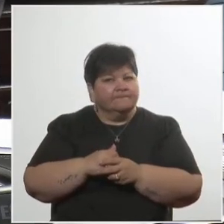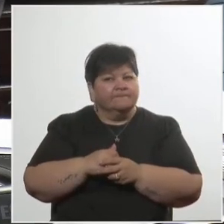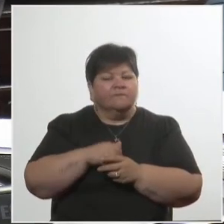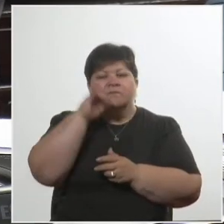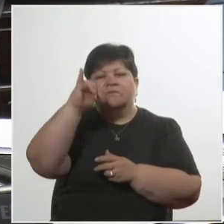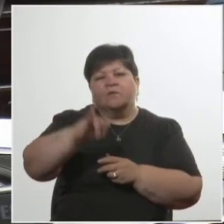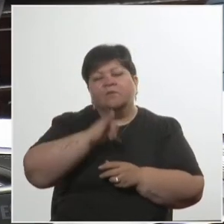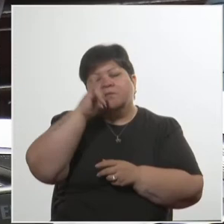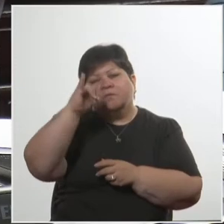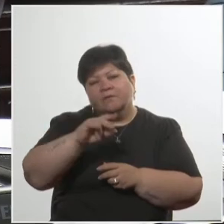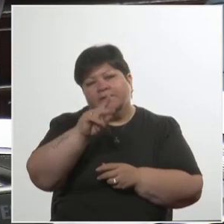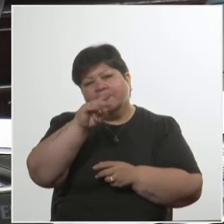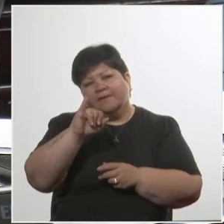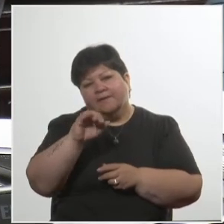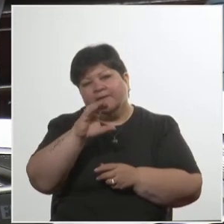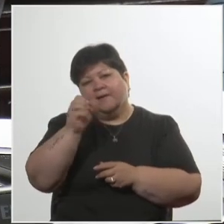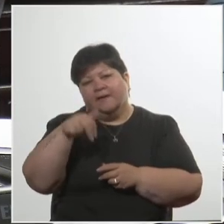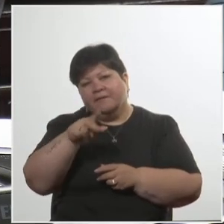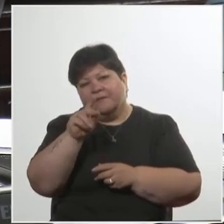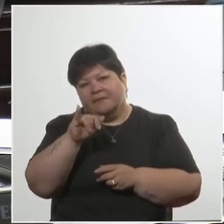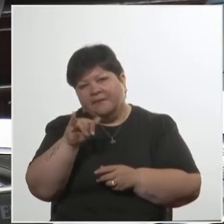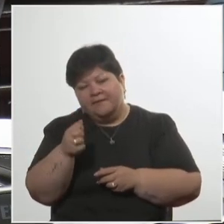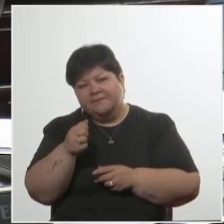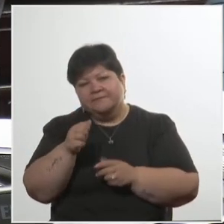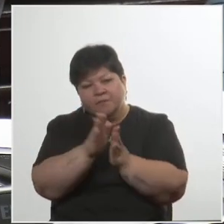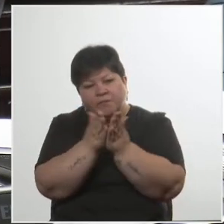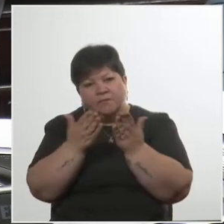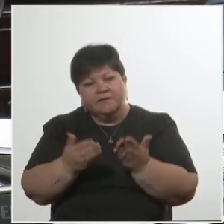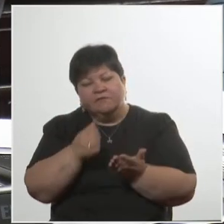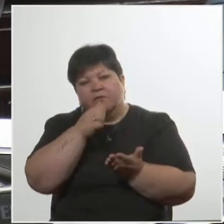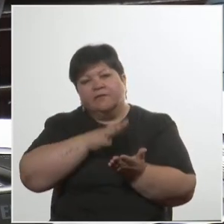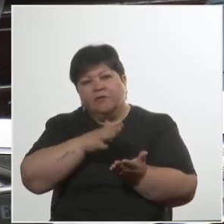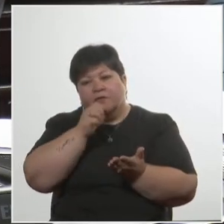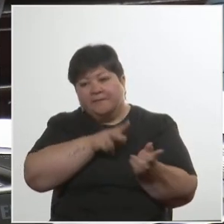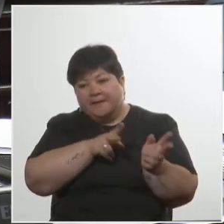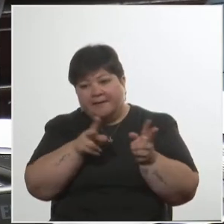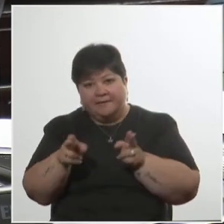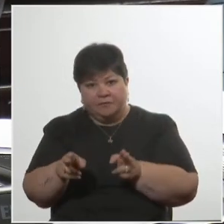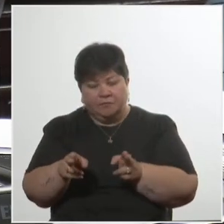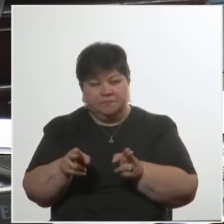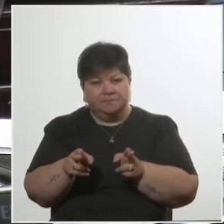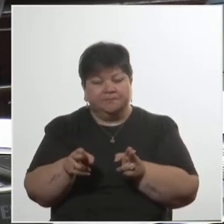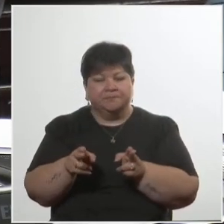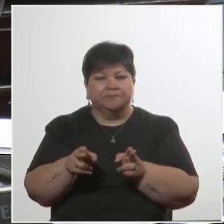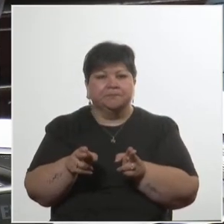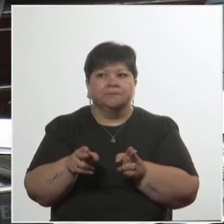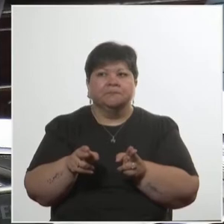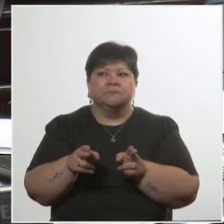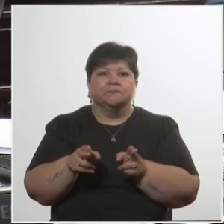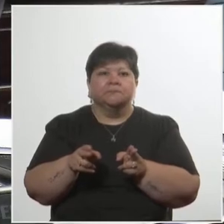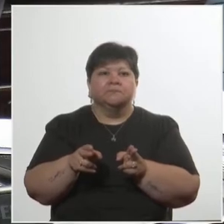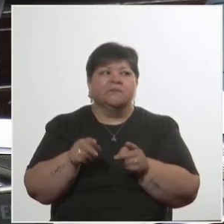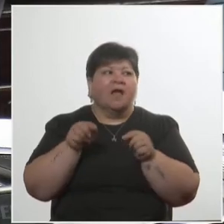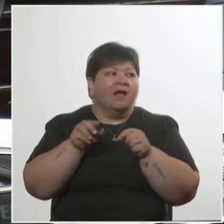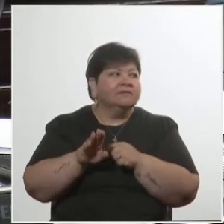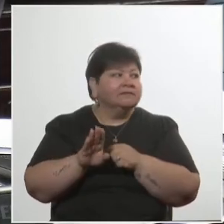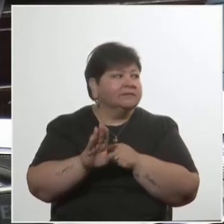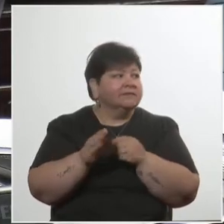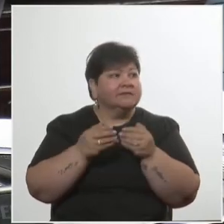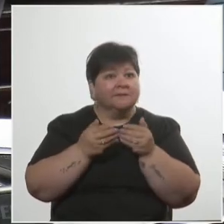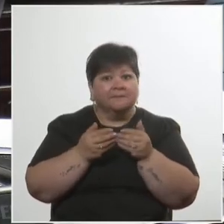César dicandia en su historia de este periodo Y de alguna forma se inicia